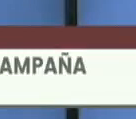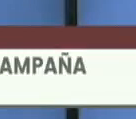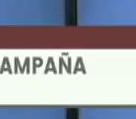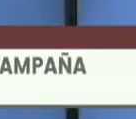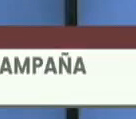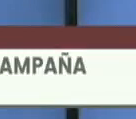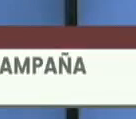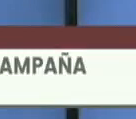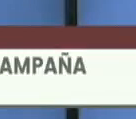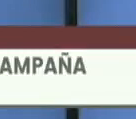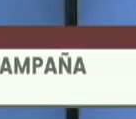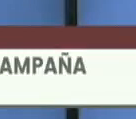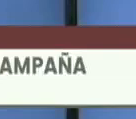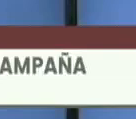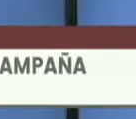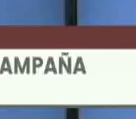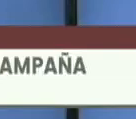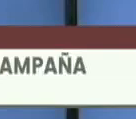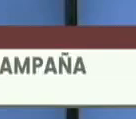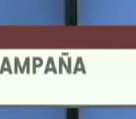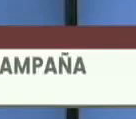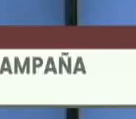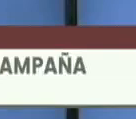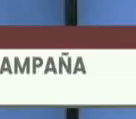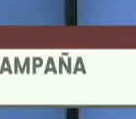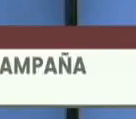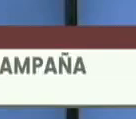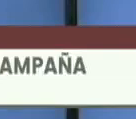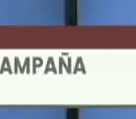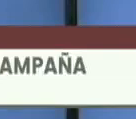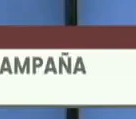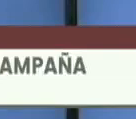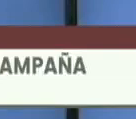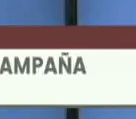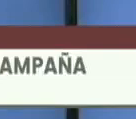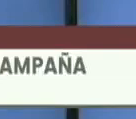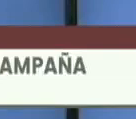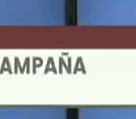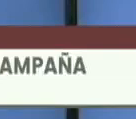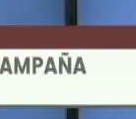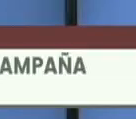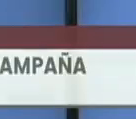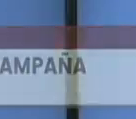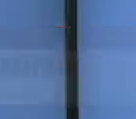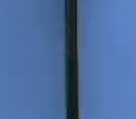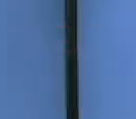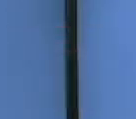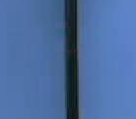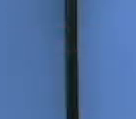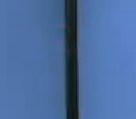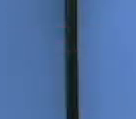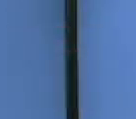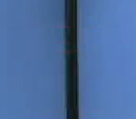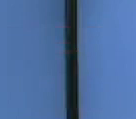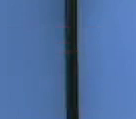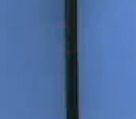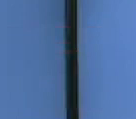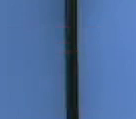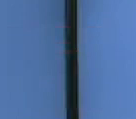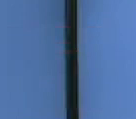El Partido Socialista Unido de Venezuela, el Gran Polo Patriótico, se ha venido preparando. Por eso las juramentaciones que hicimos en los estados.